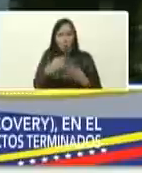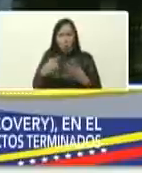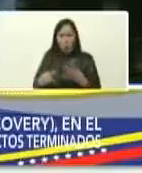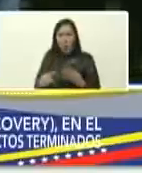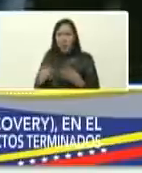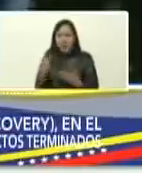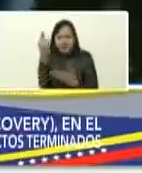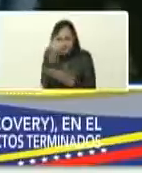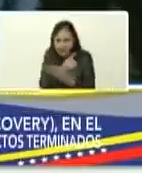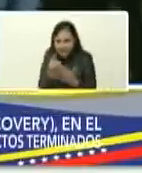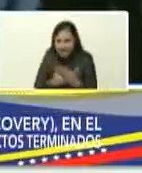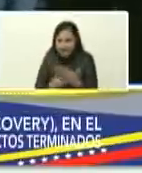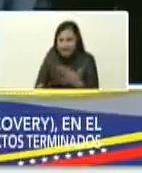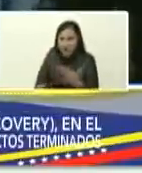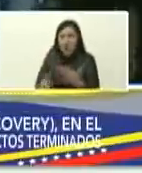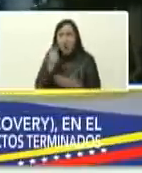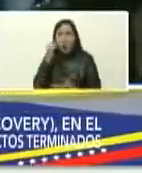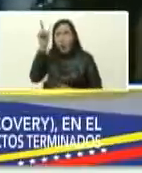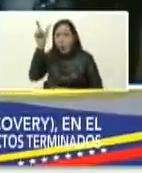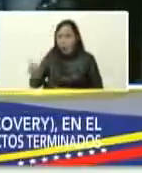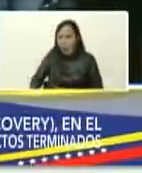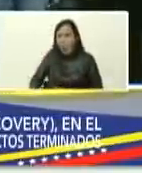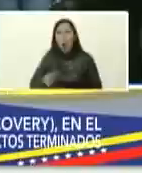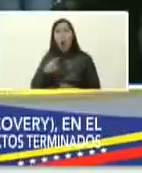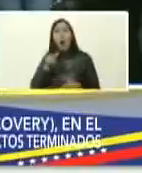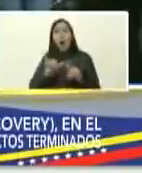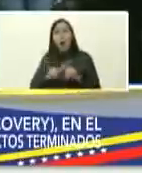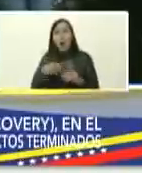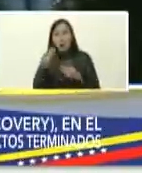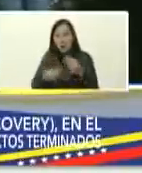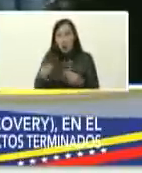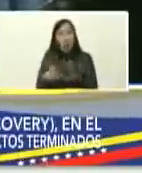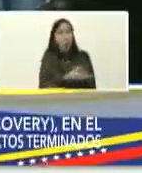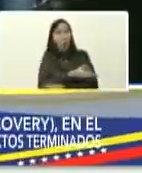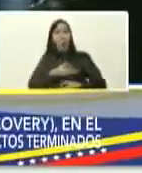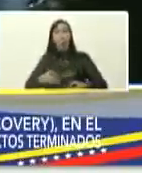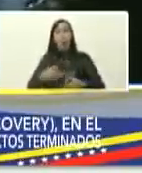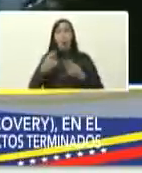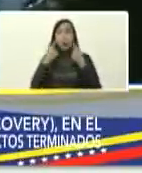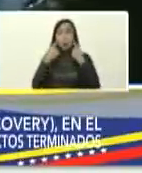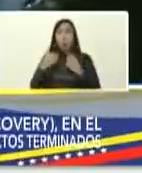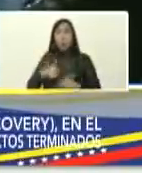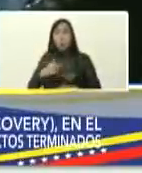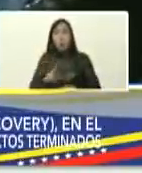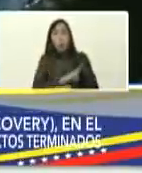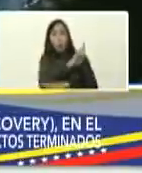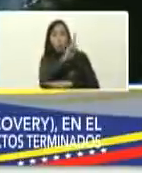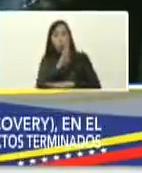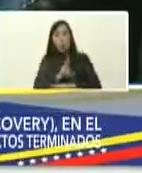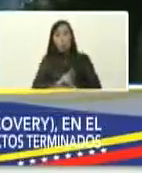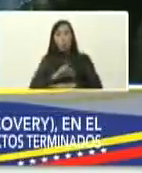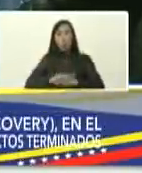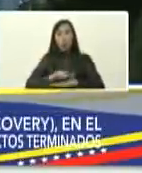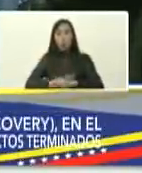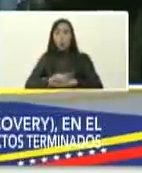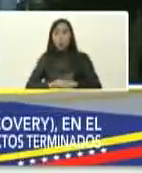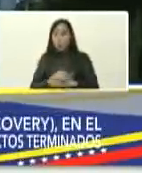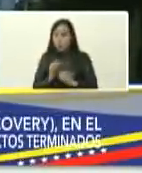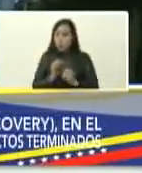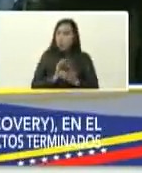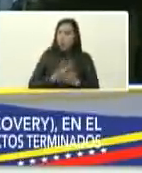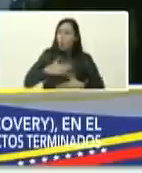diseña el ingeniero Santo, una línea hermosa, por cierto, cargo unos, tienen confort los